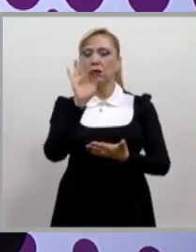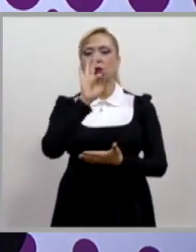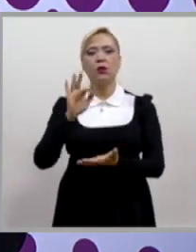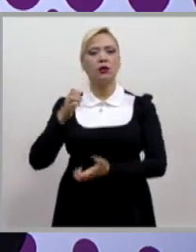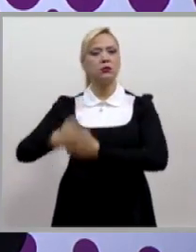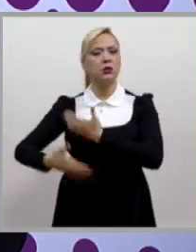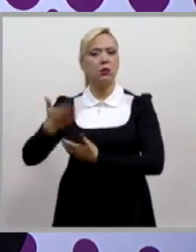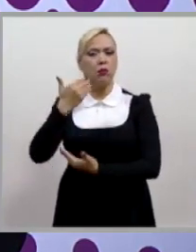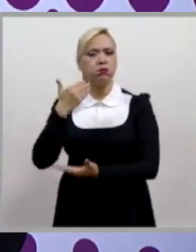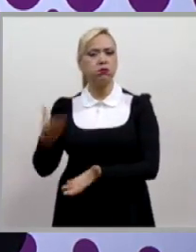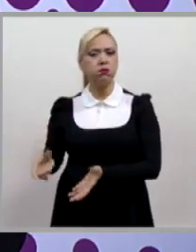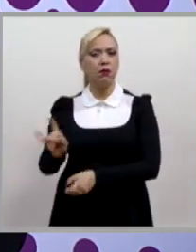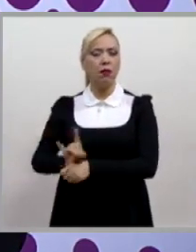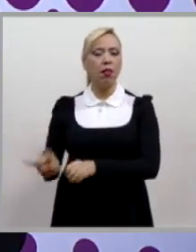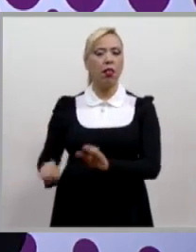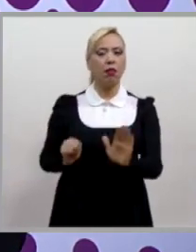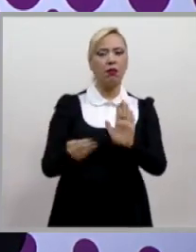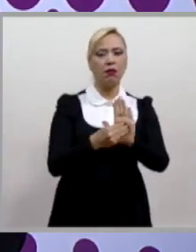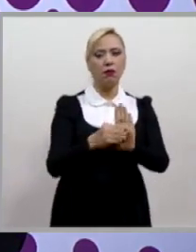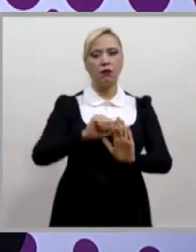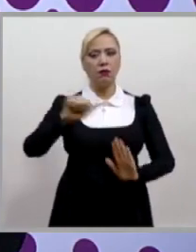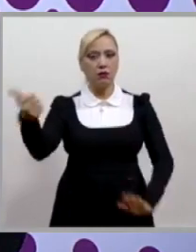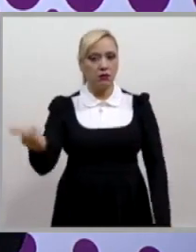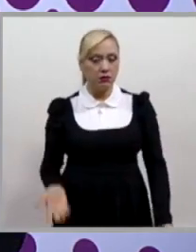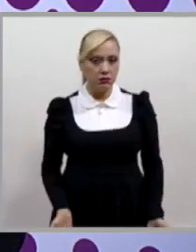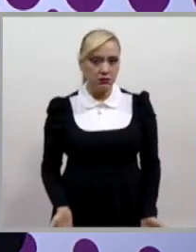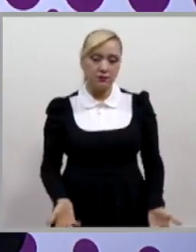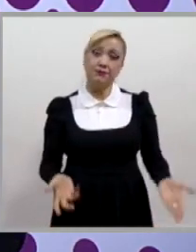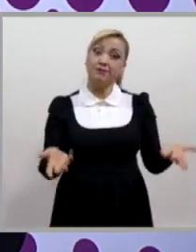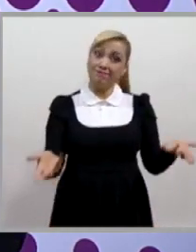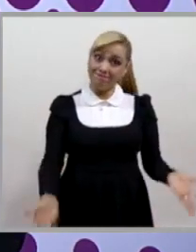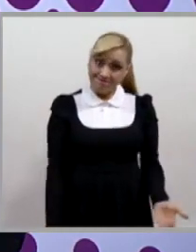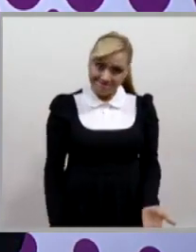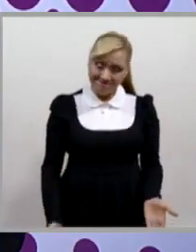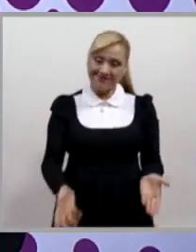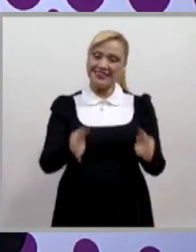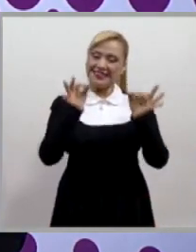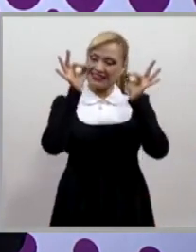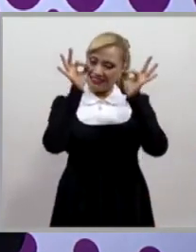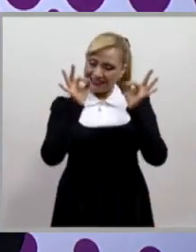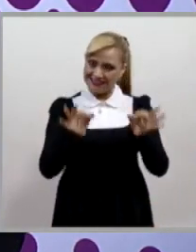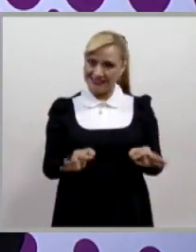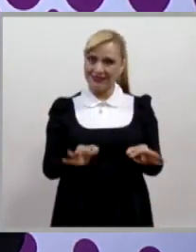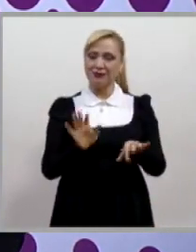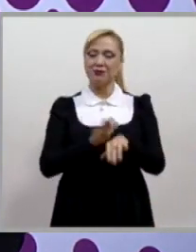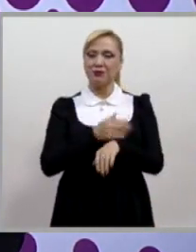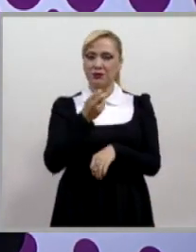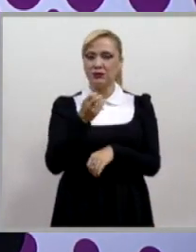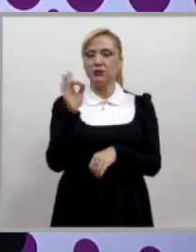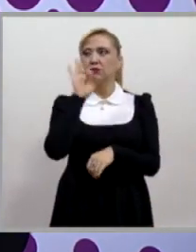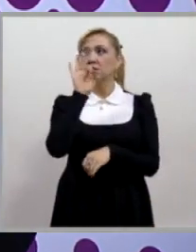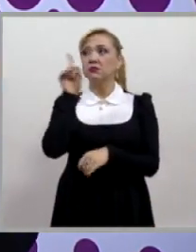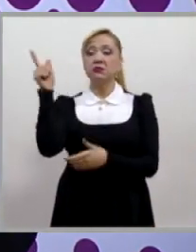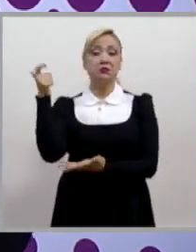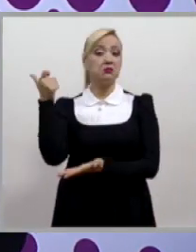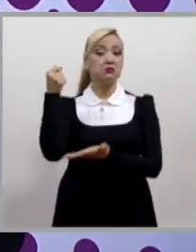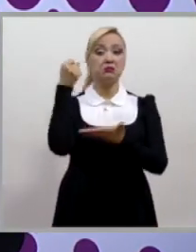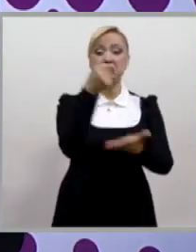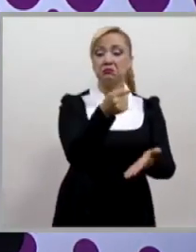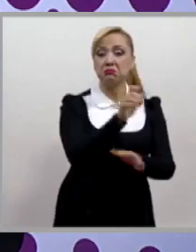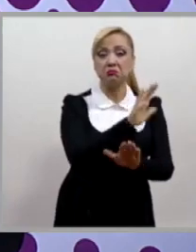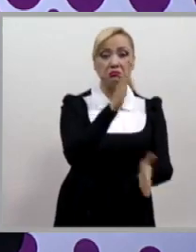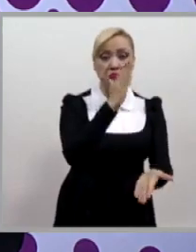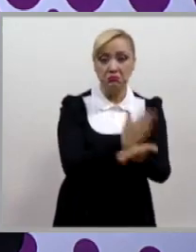los poderes judiciales, si el Poder Judicial o los órganos administrativos de este dejan de destinar recursos a